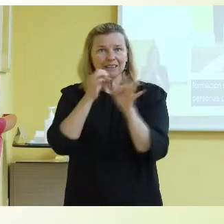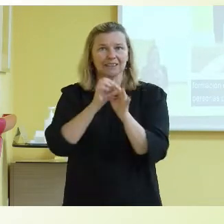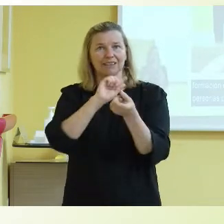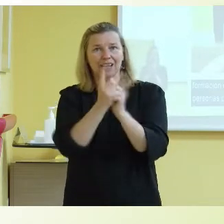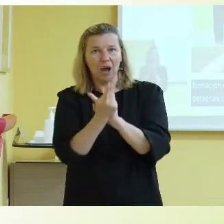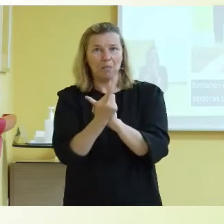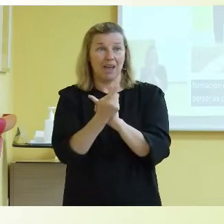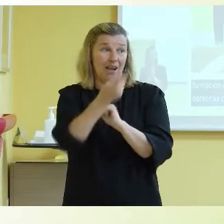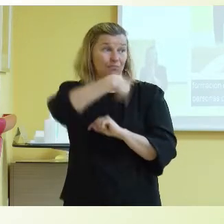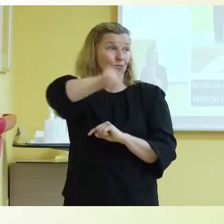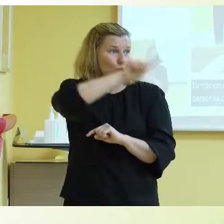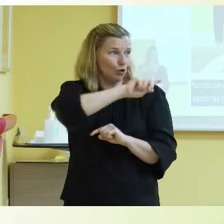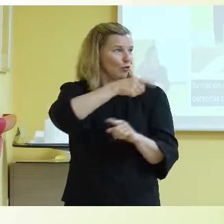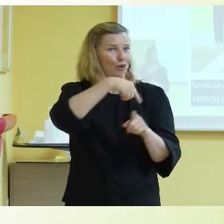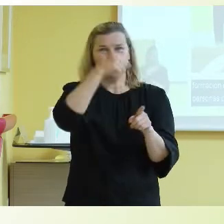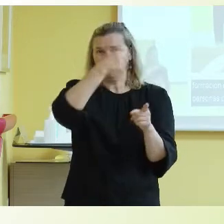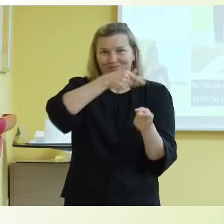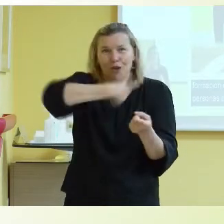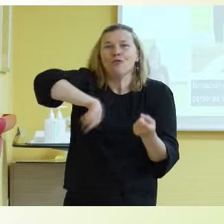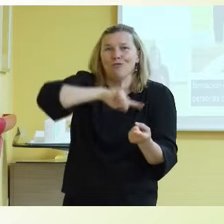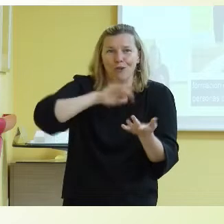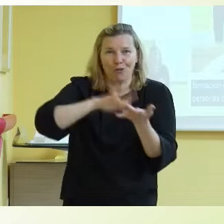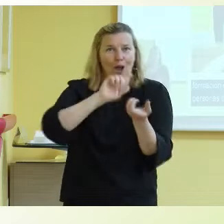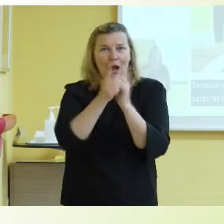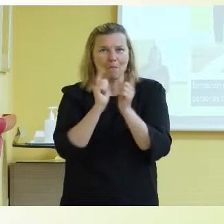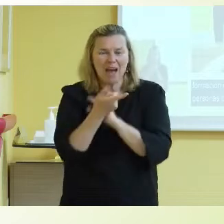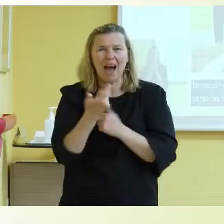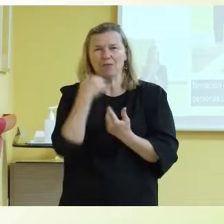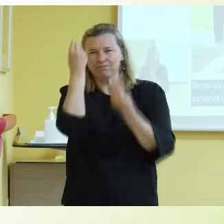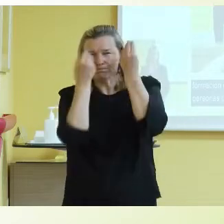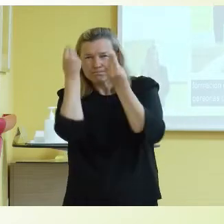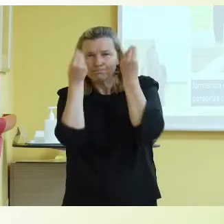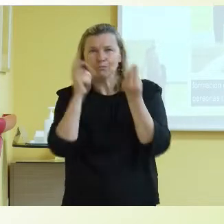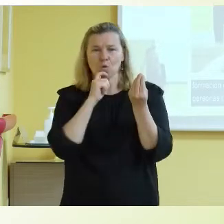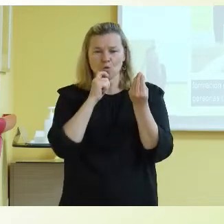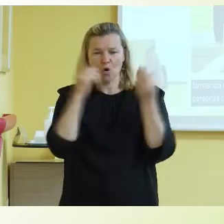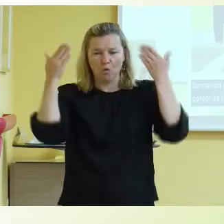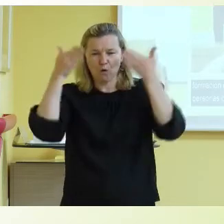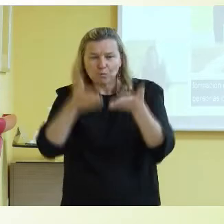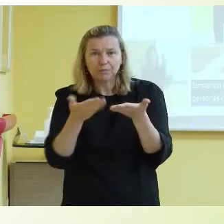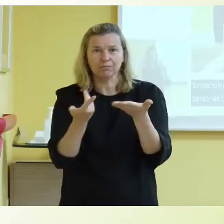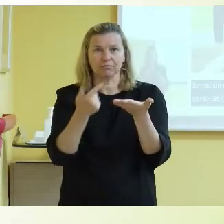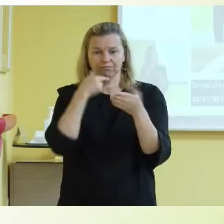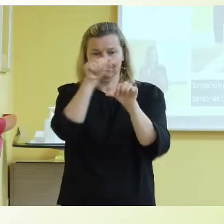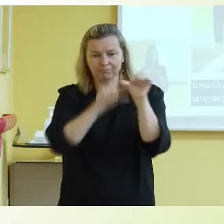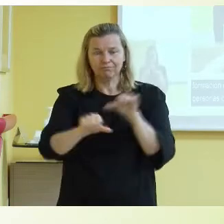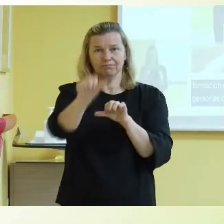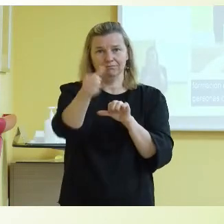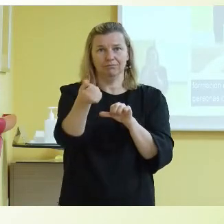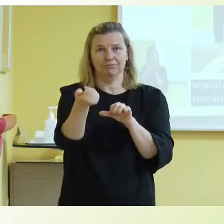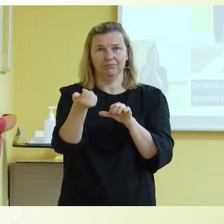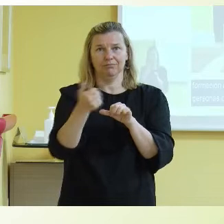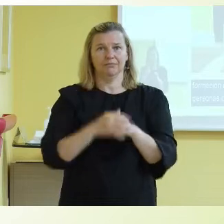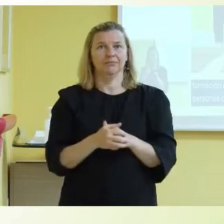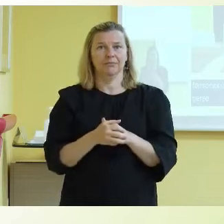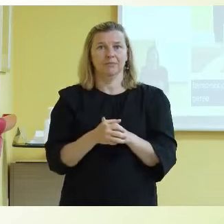imagino vosotros también y vosotras, cómo enfocar el tema de actuar y de intervenir en muchos de los aspectos y de